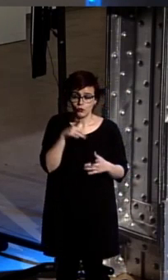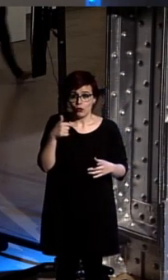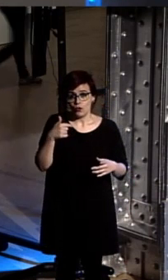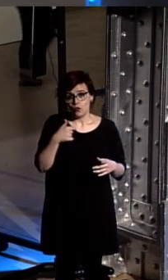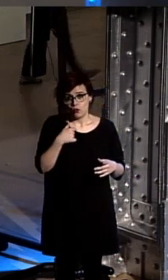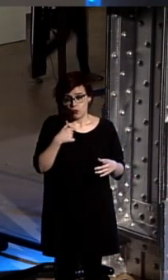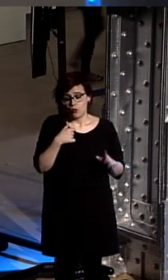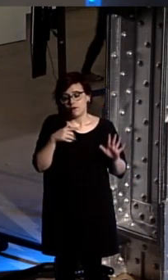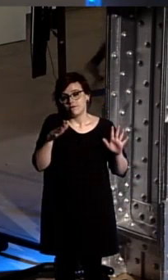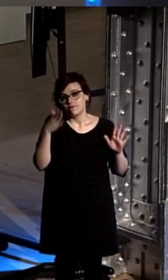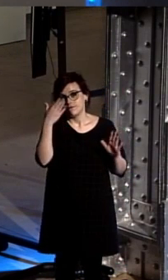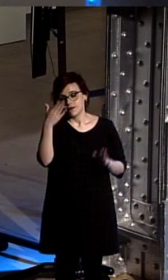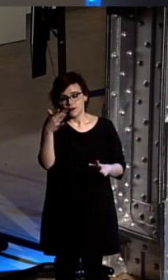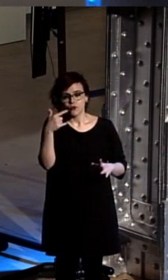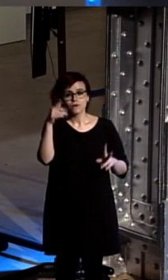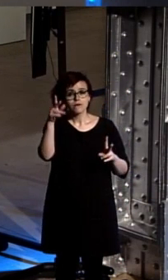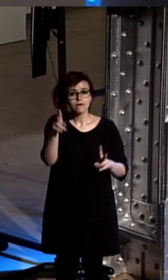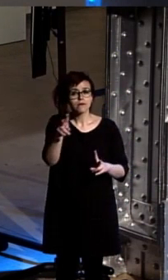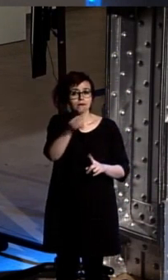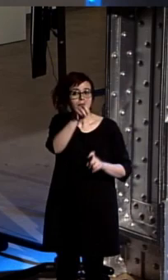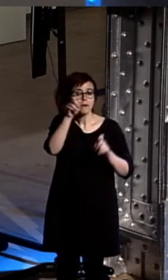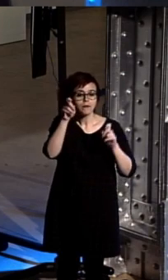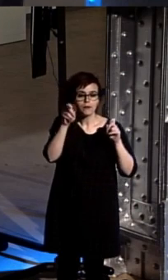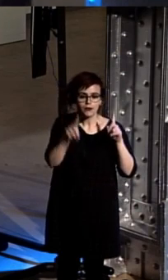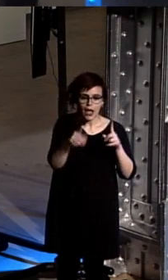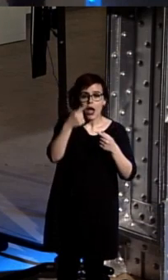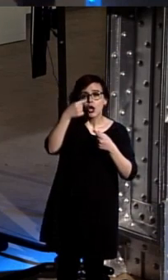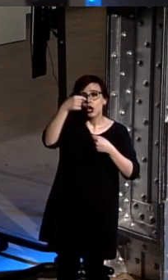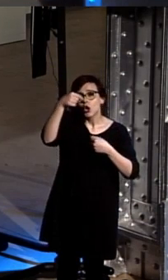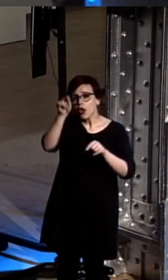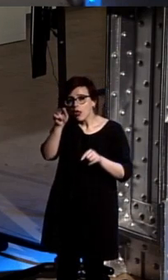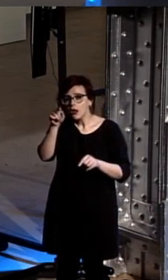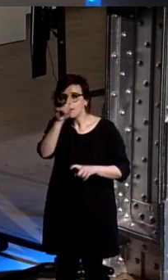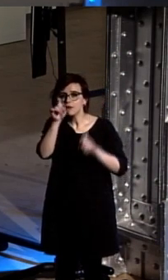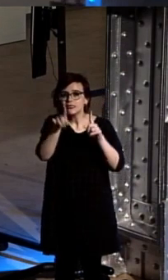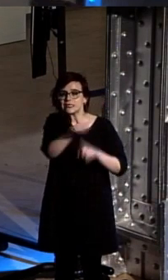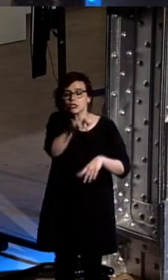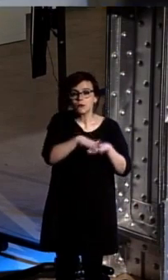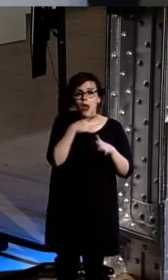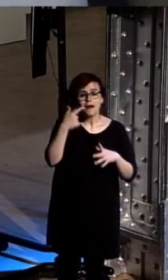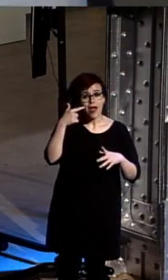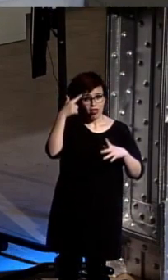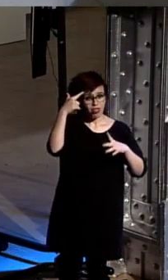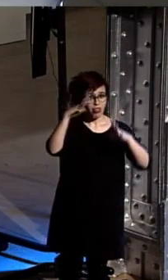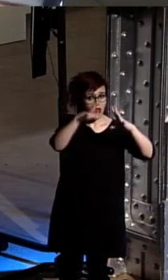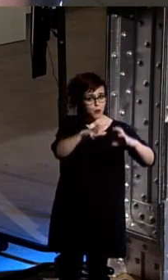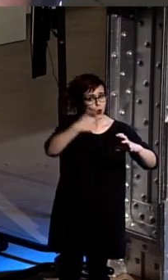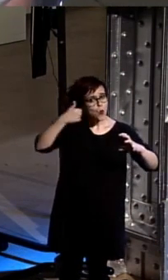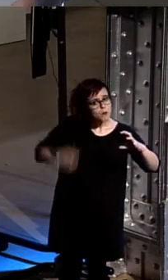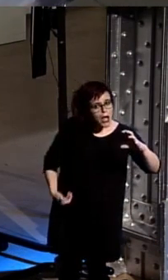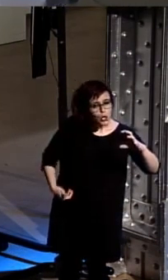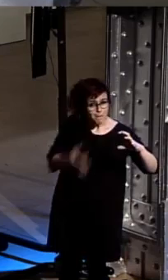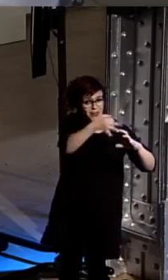Me permito corregir tu pregunta y tiene que ver también con el destino de la inteligencia artificial. El cerebro humano no es perfecto. Y entonces creo que hay